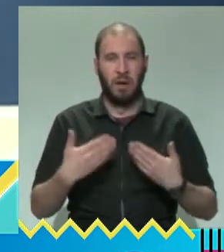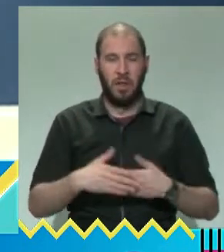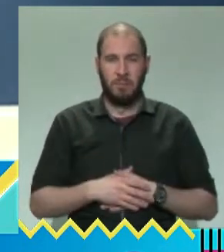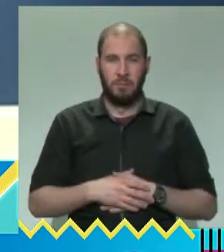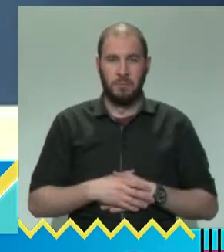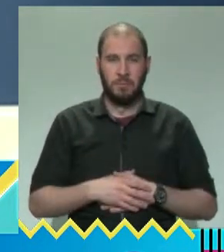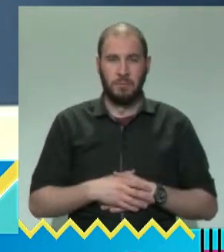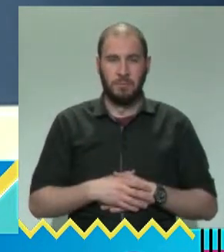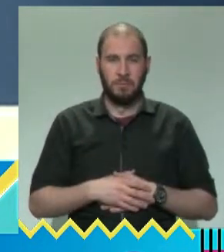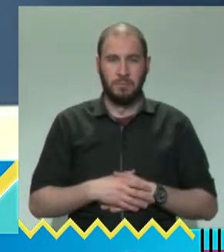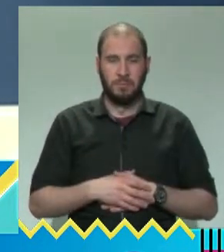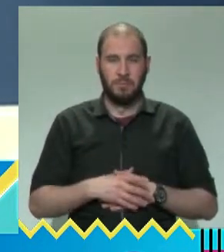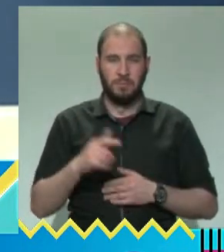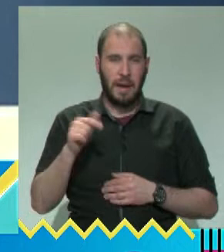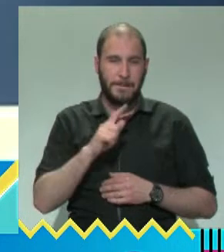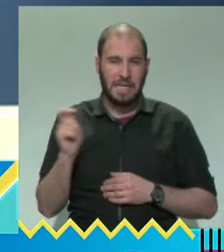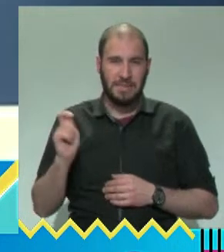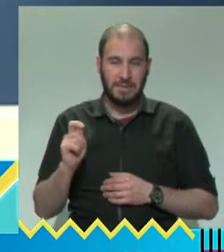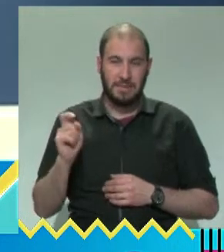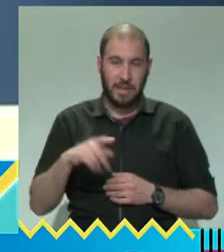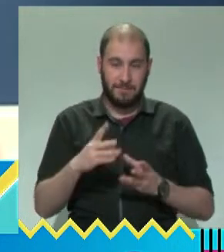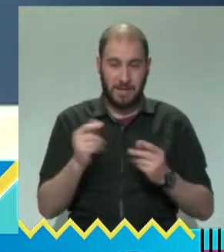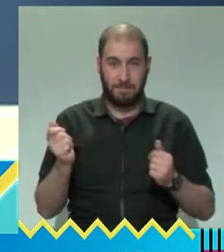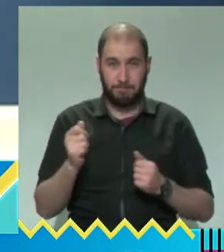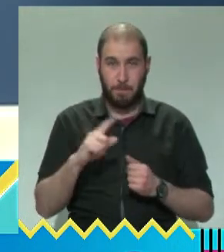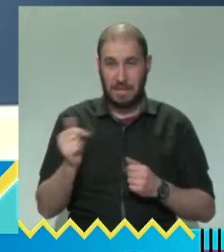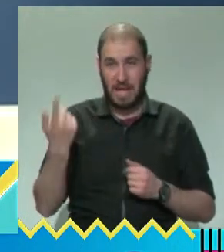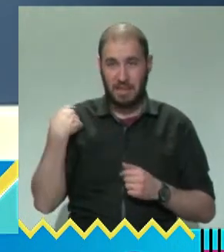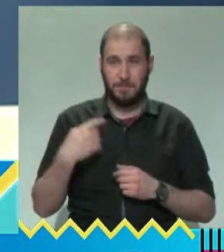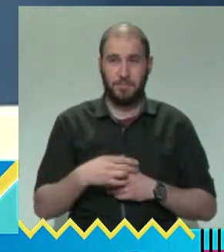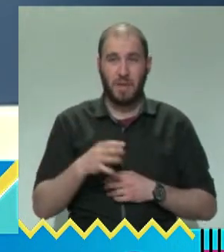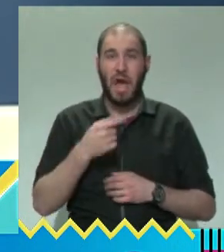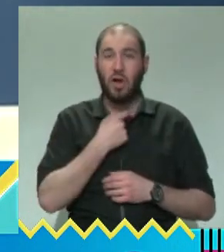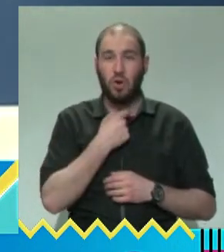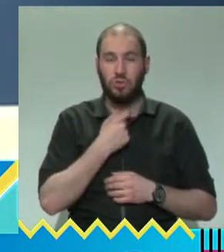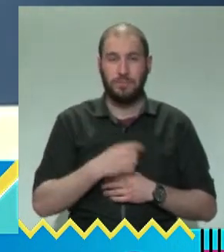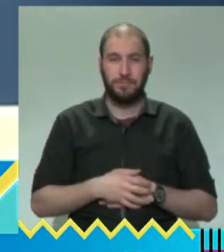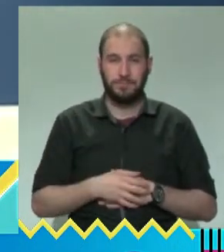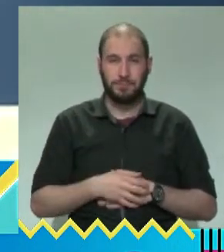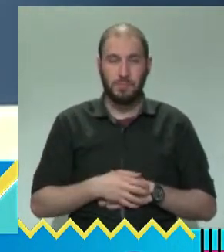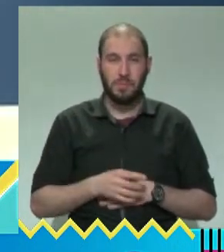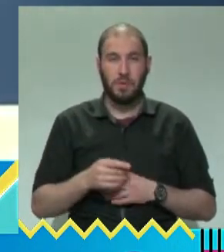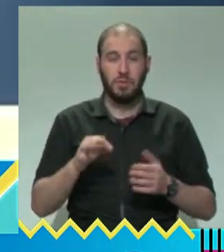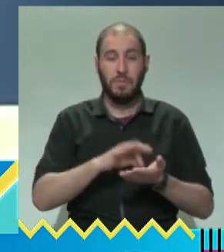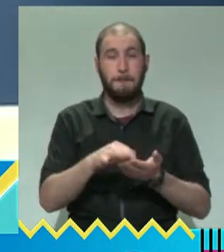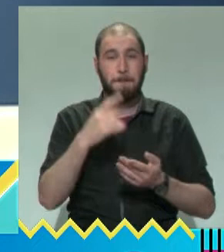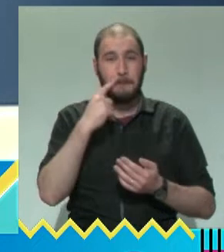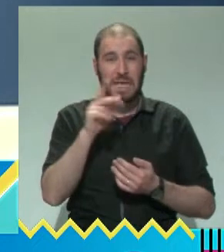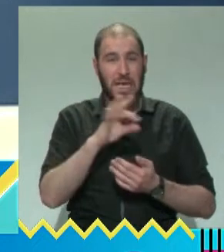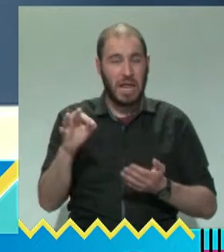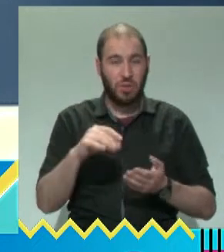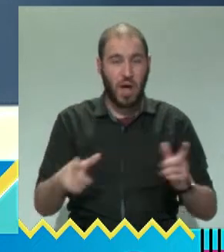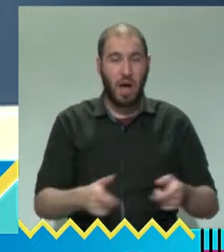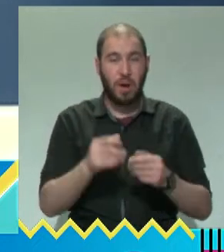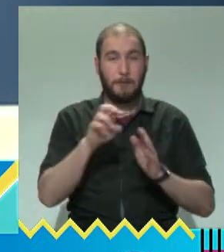hecho, durante este mes que pasó, el mes anterior, en realidad el de agosto, plantamos más de 1.500 árboles en el